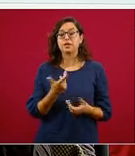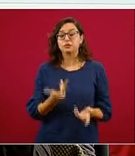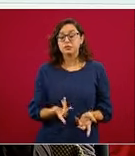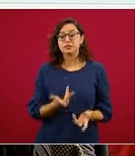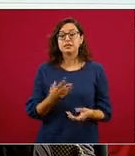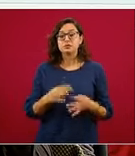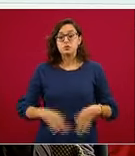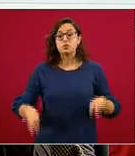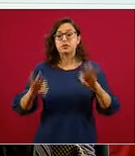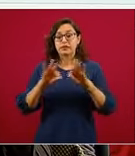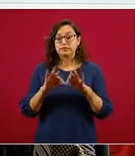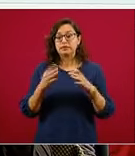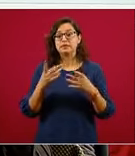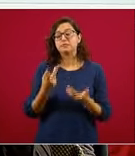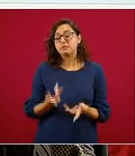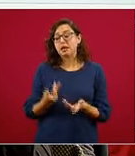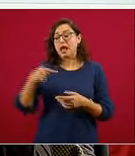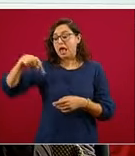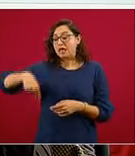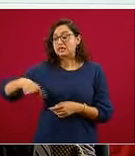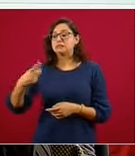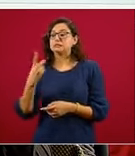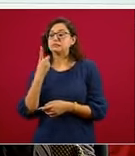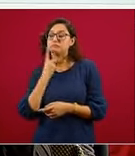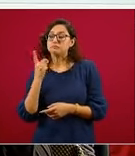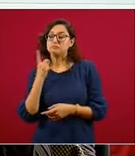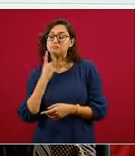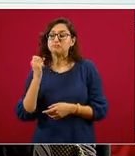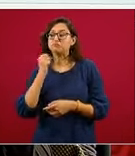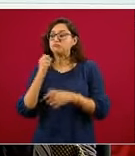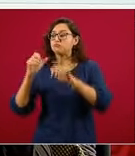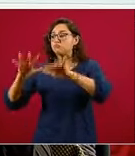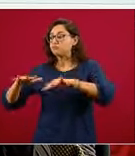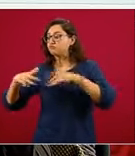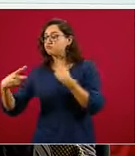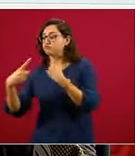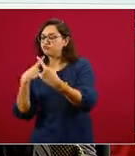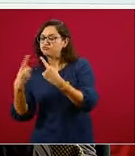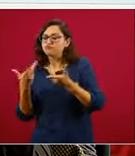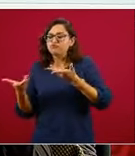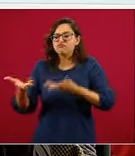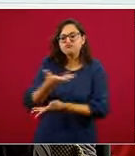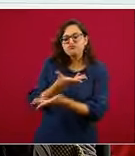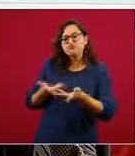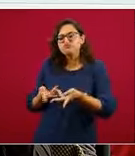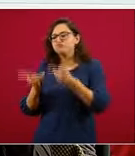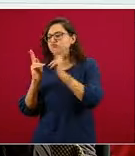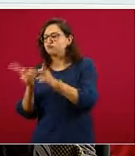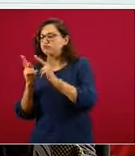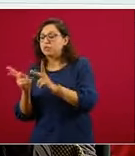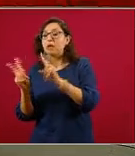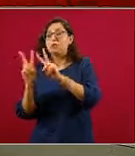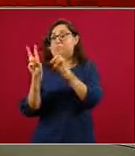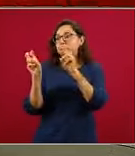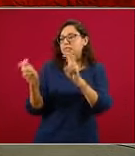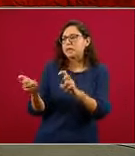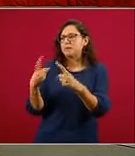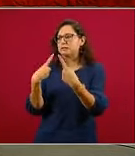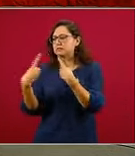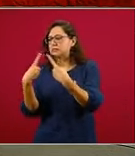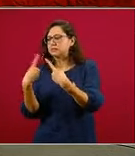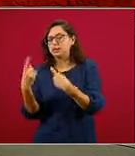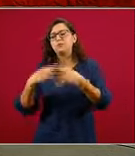está discutiendo en los parlamentos de nuestro país de manera muy activa, se está reactivando esta discusión que es importante darla de cara a la nación,